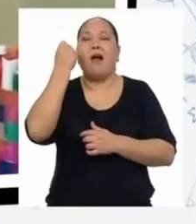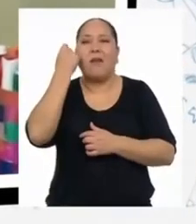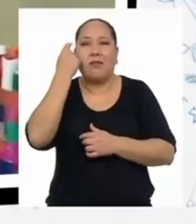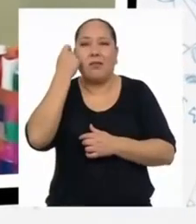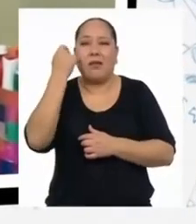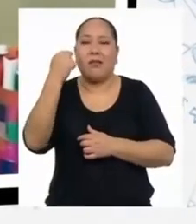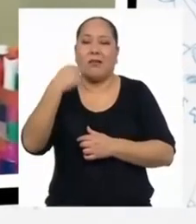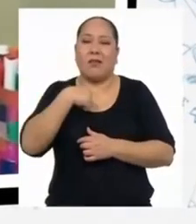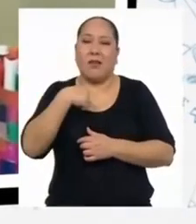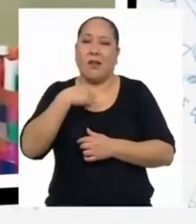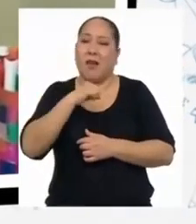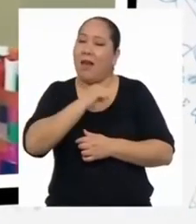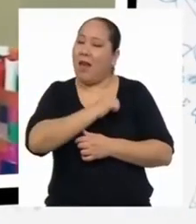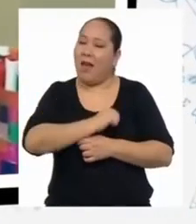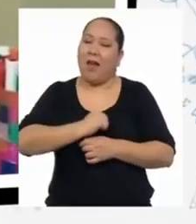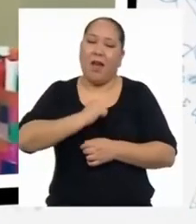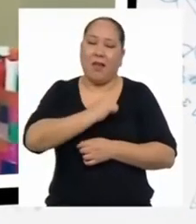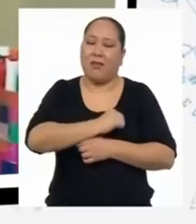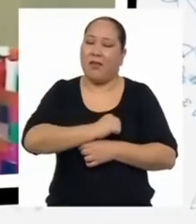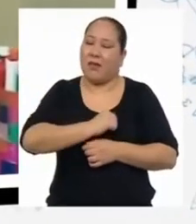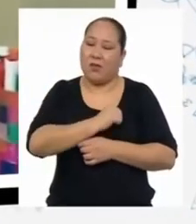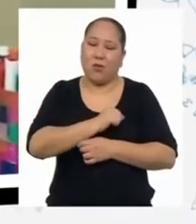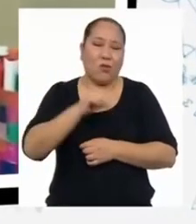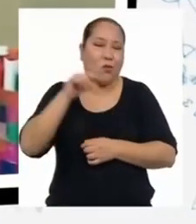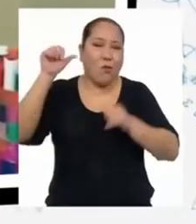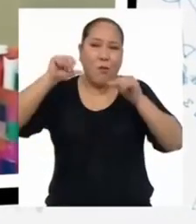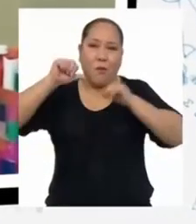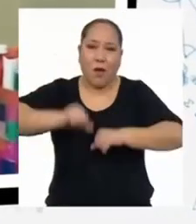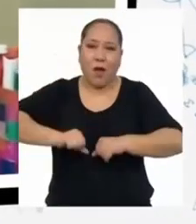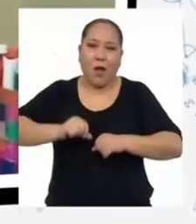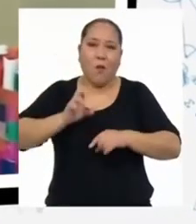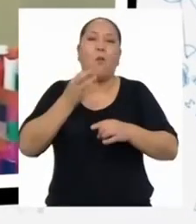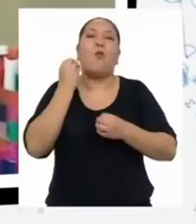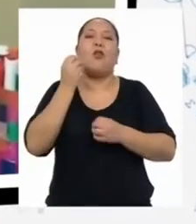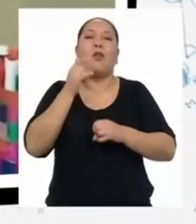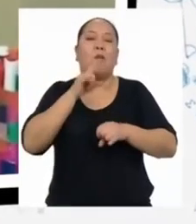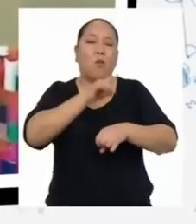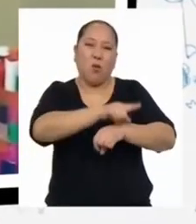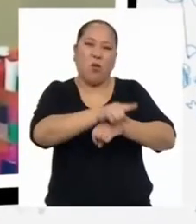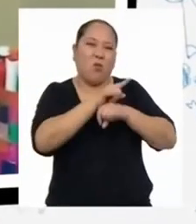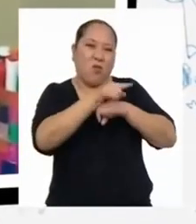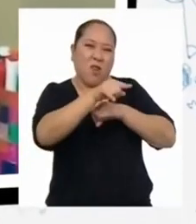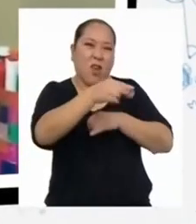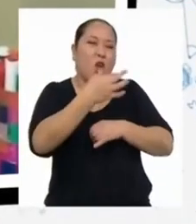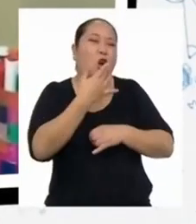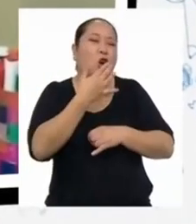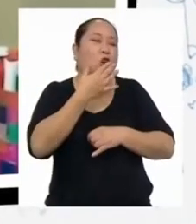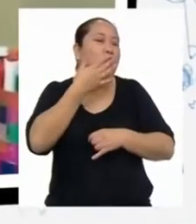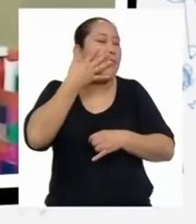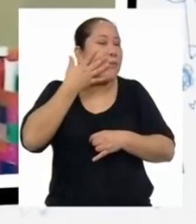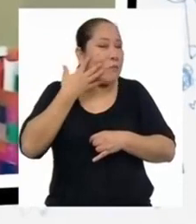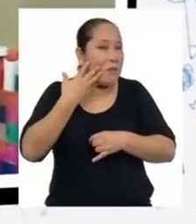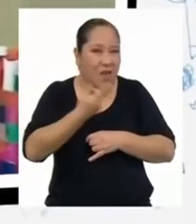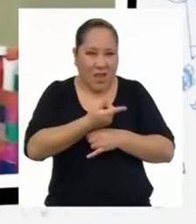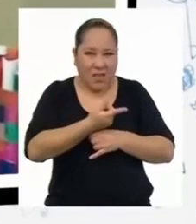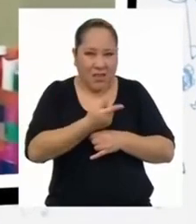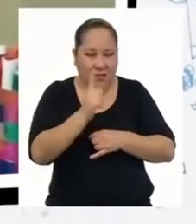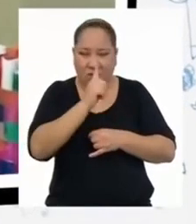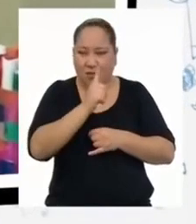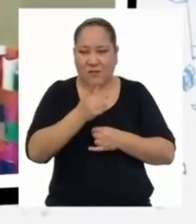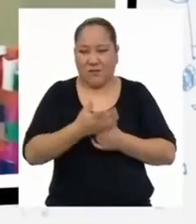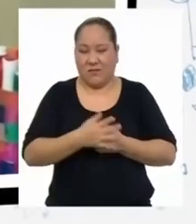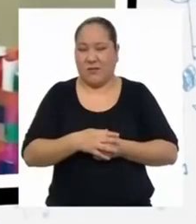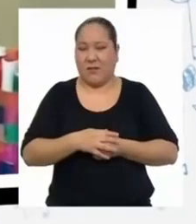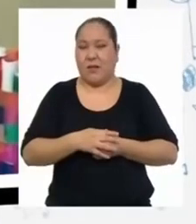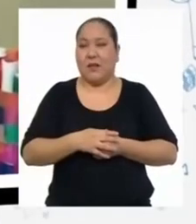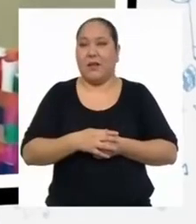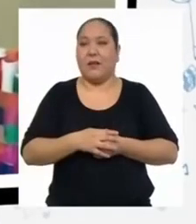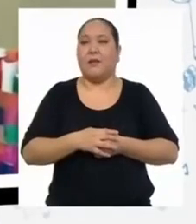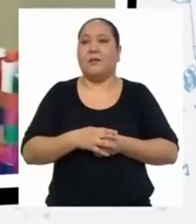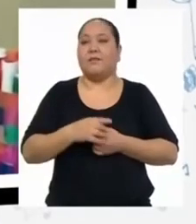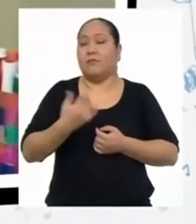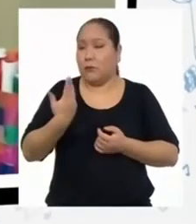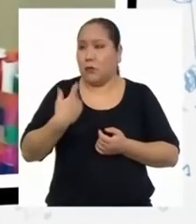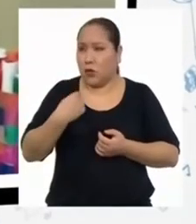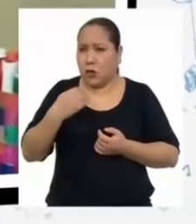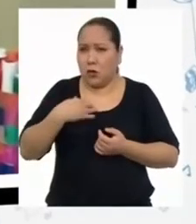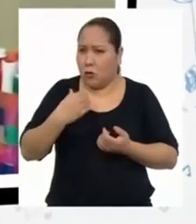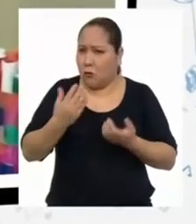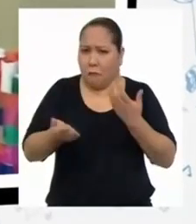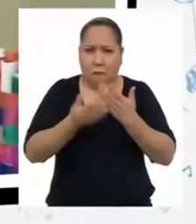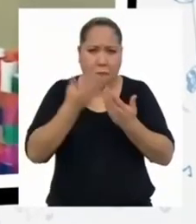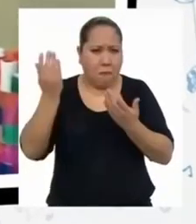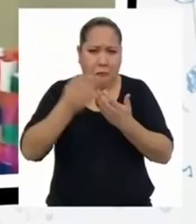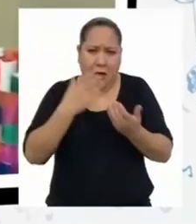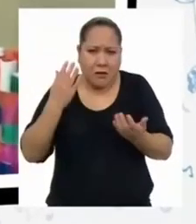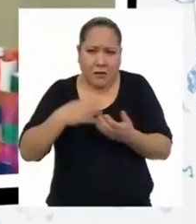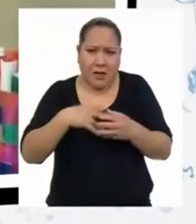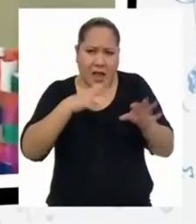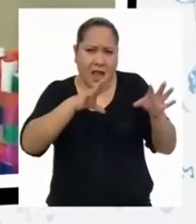al burlarse por su color de piel. Entonces, para mí era muy fácil aceptarlo como mi compañero, ya que desde